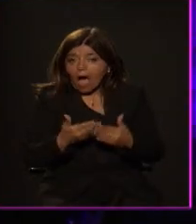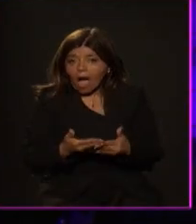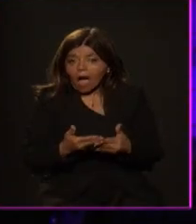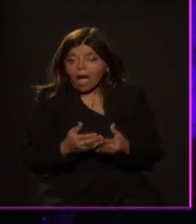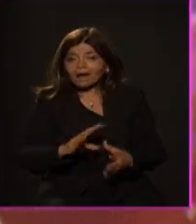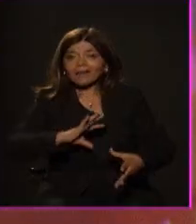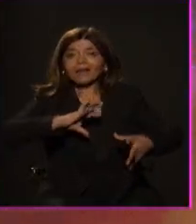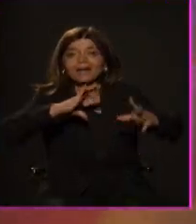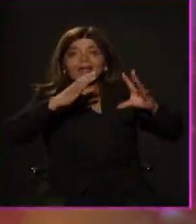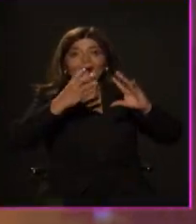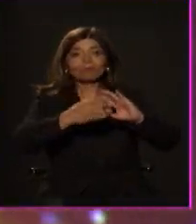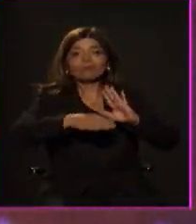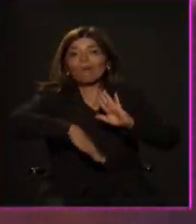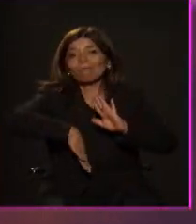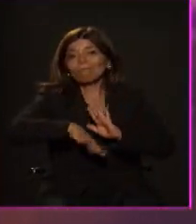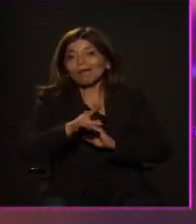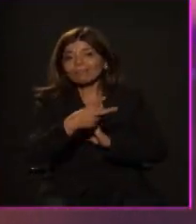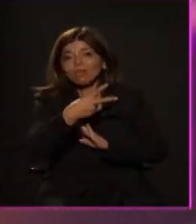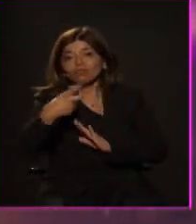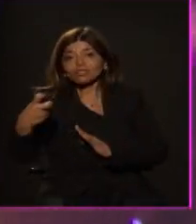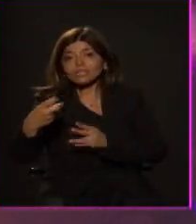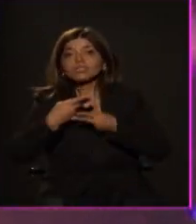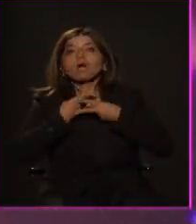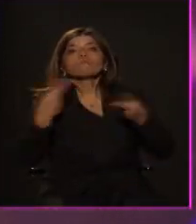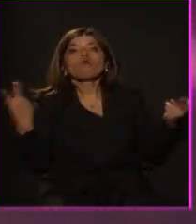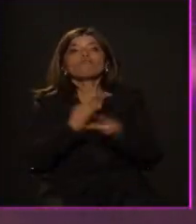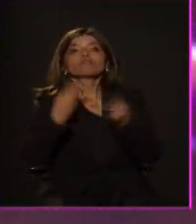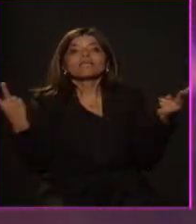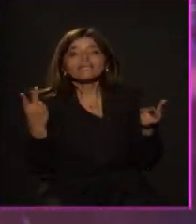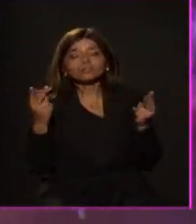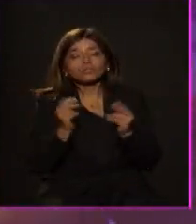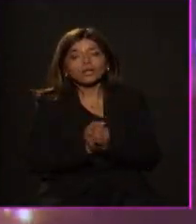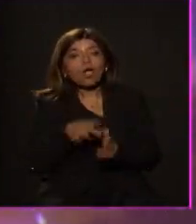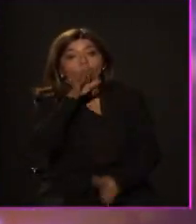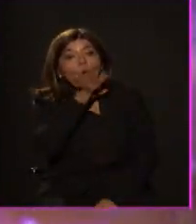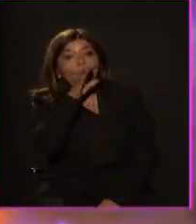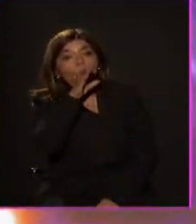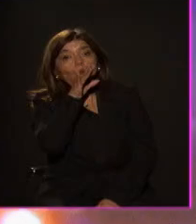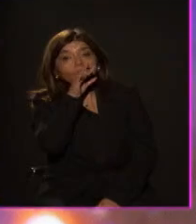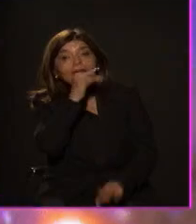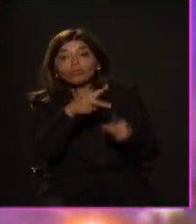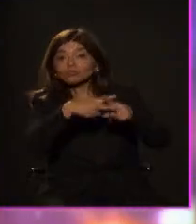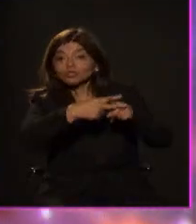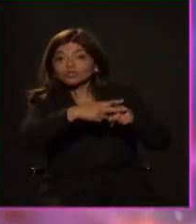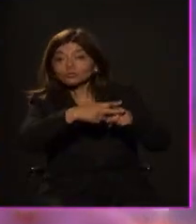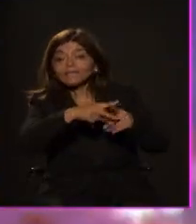Y hay más de 200 publicaciones científicas que usaron Alerce para hacer su ciencia.